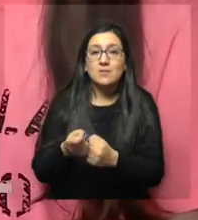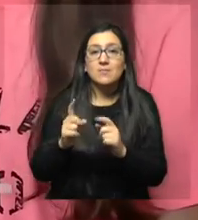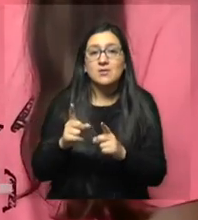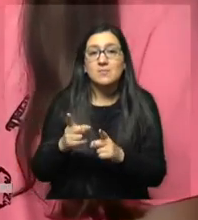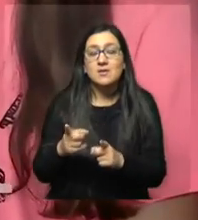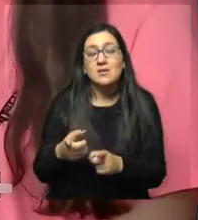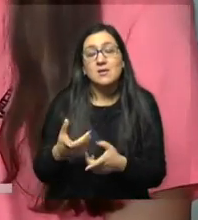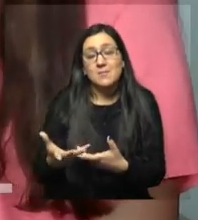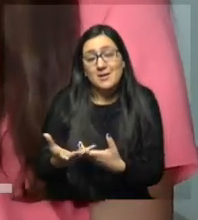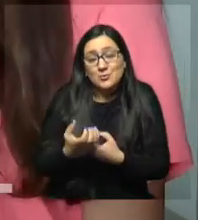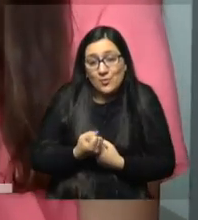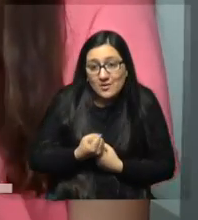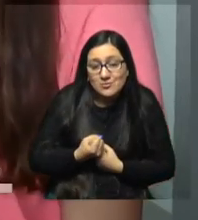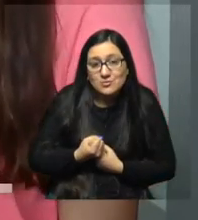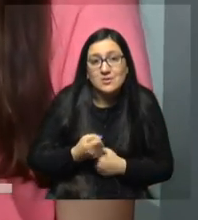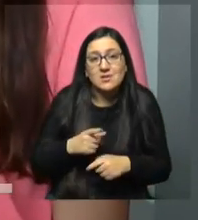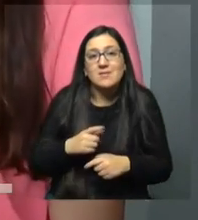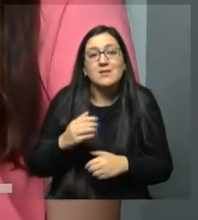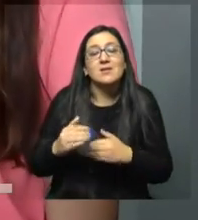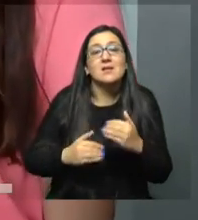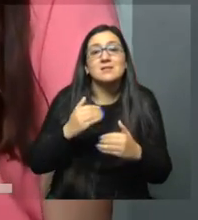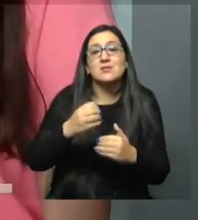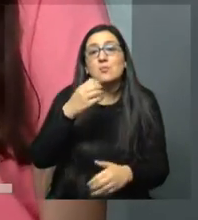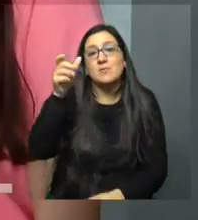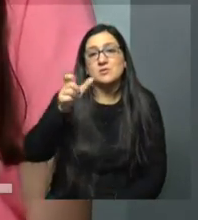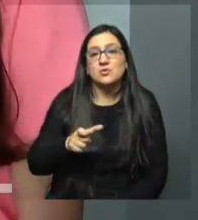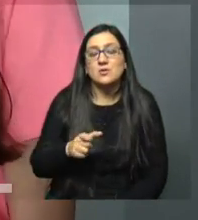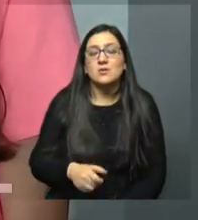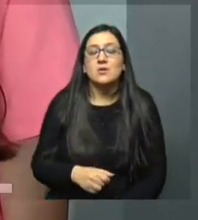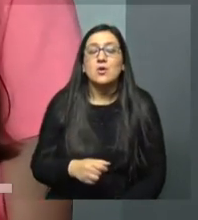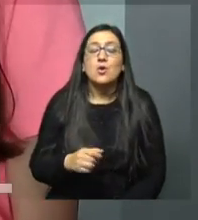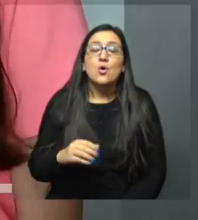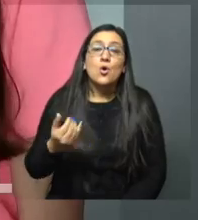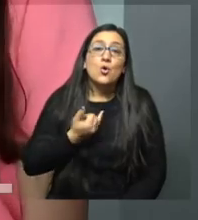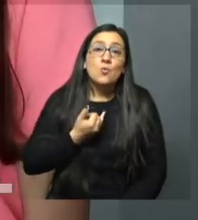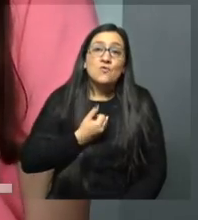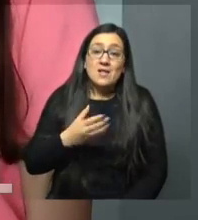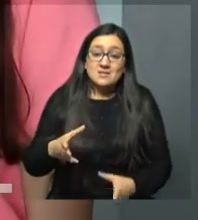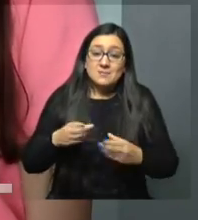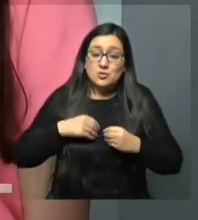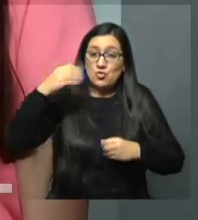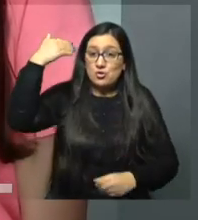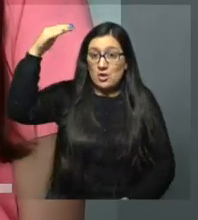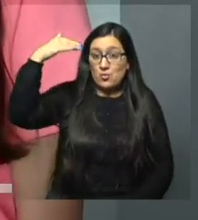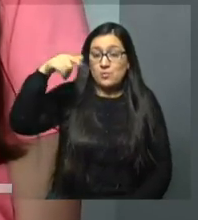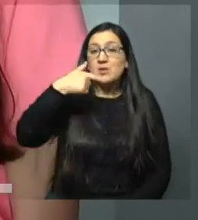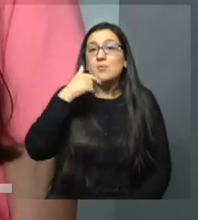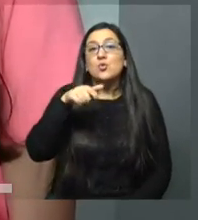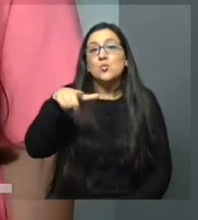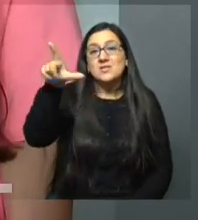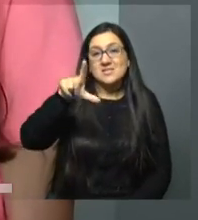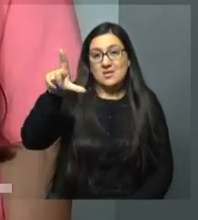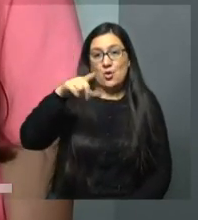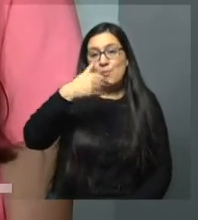conocimiento de uno y, bueno, uno crecer como persona. Lucía, ¿cómo fue la recepción de los adultos, por ejemplo, en tu liceo